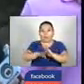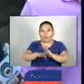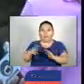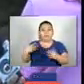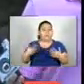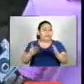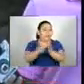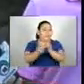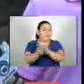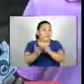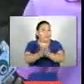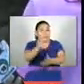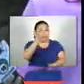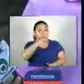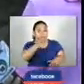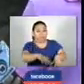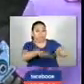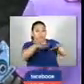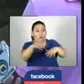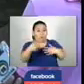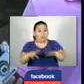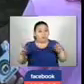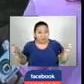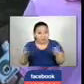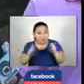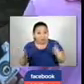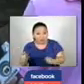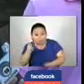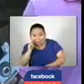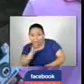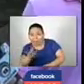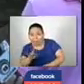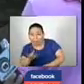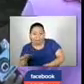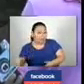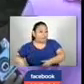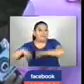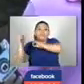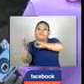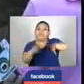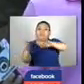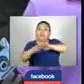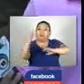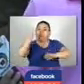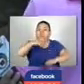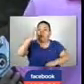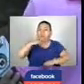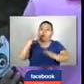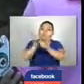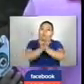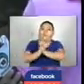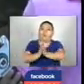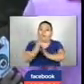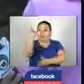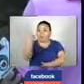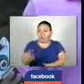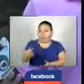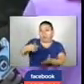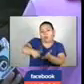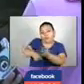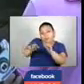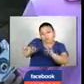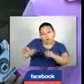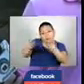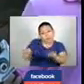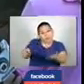problema serio con los de la basura. Y yo que están yendo a la fiesta, la gente al ver que uno no hay nadie, trae la bolsa de basura. Nosotros le pedimos de probar, señor alcalde, que nos ayude,